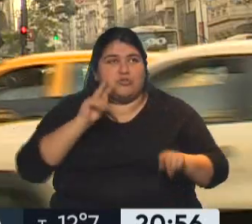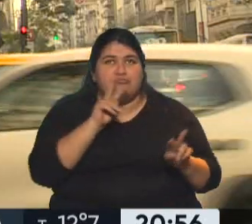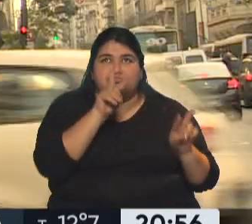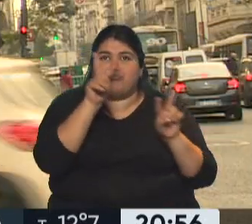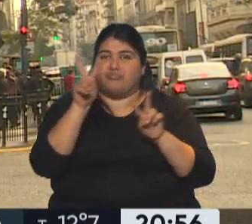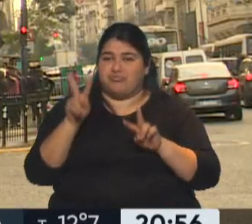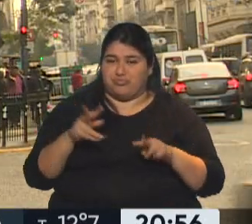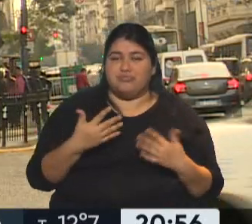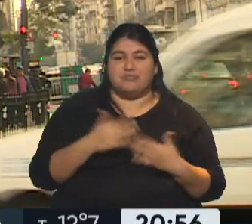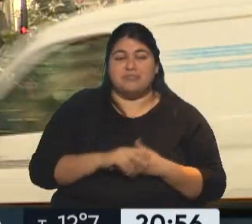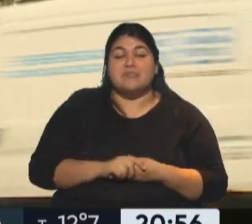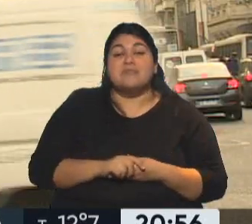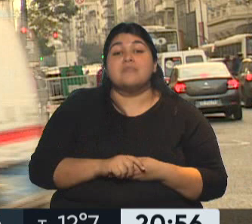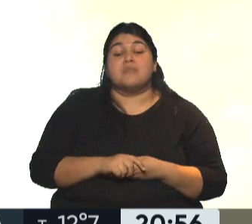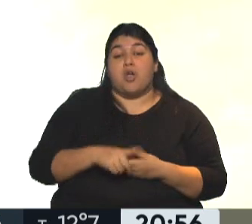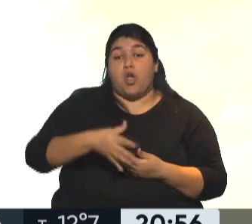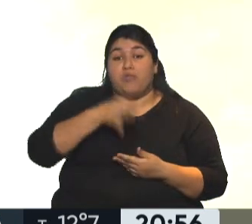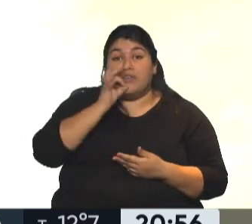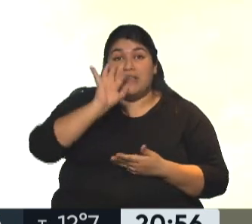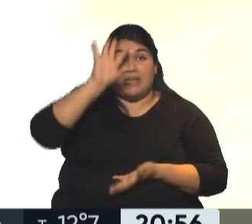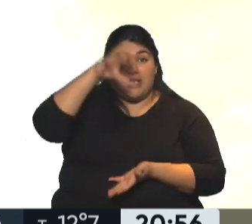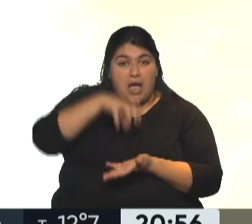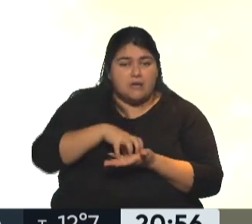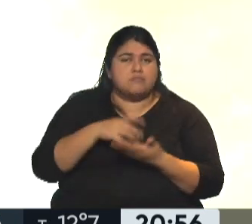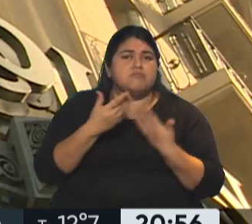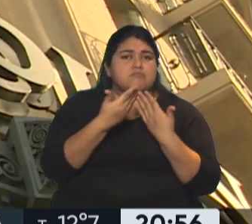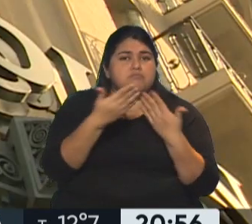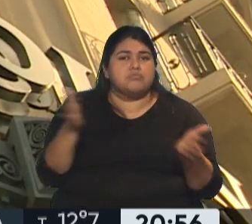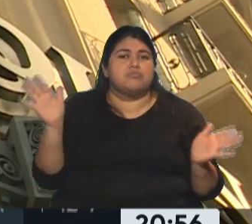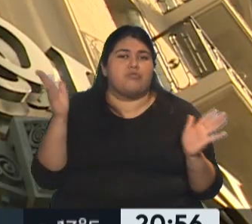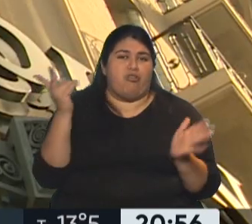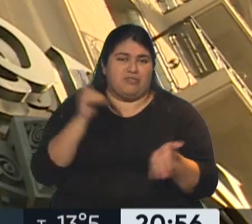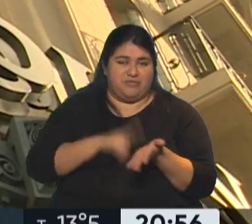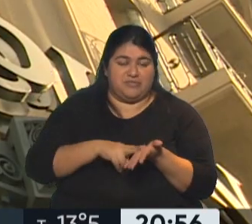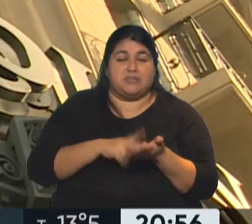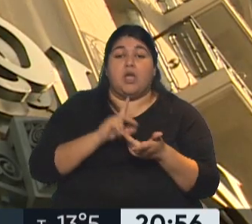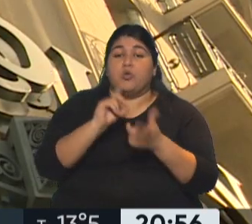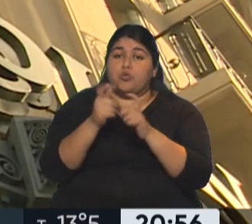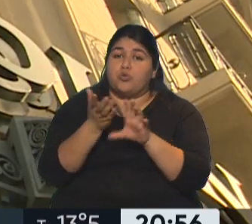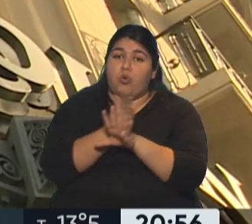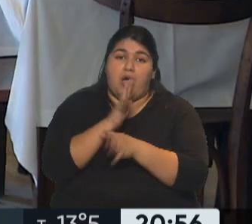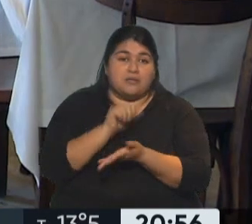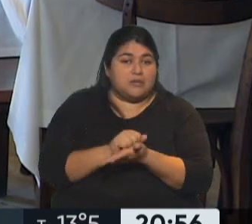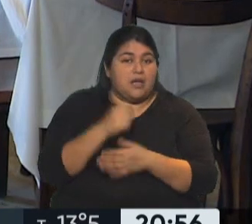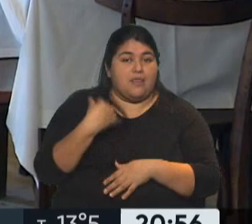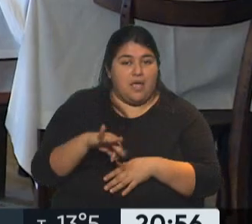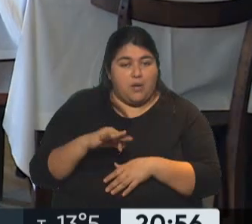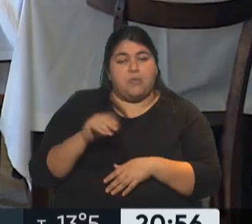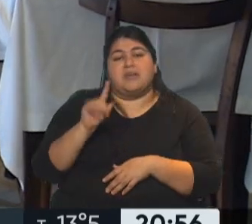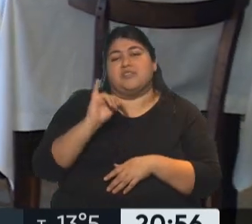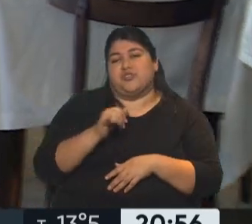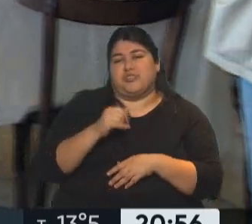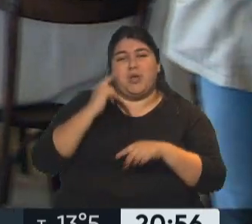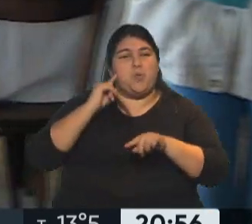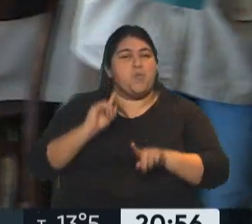mes aniversario, la confitería del Molino reabrió nuevamente sus puertas. Con turnos programados y con el acompañamiento